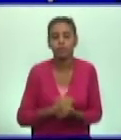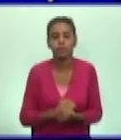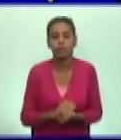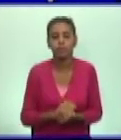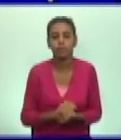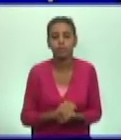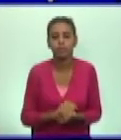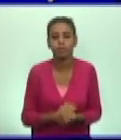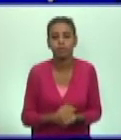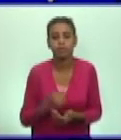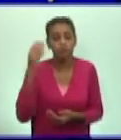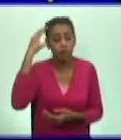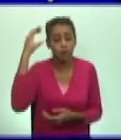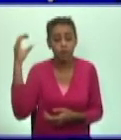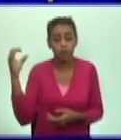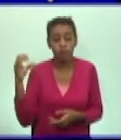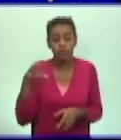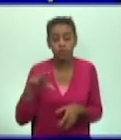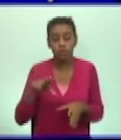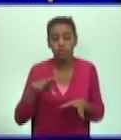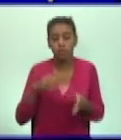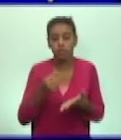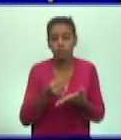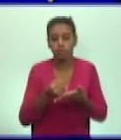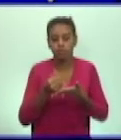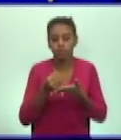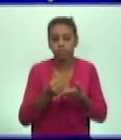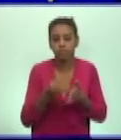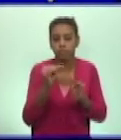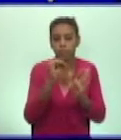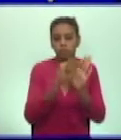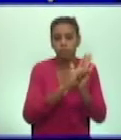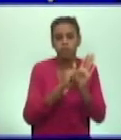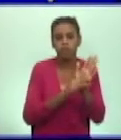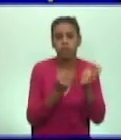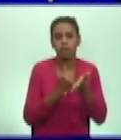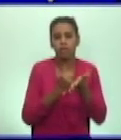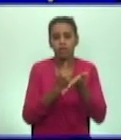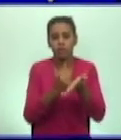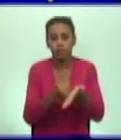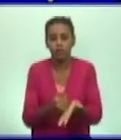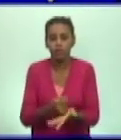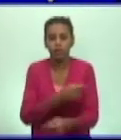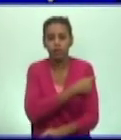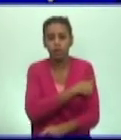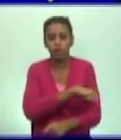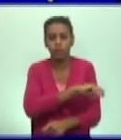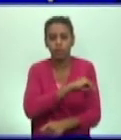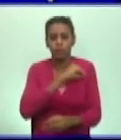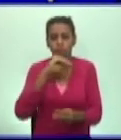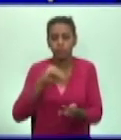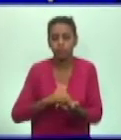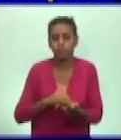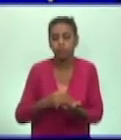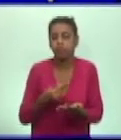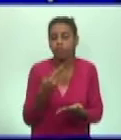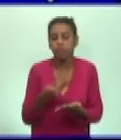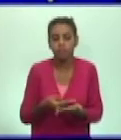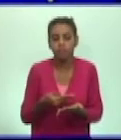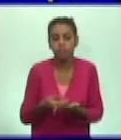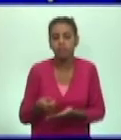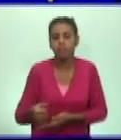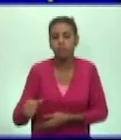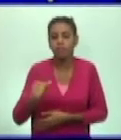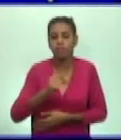este gobierno comenzó entonces a adoptar poco a poco medidas en beneficio del pueblo y a establecer allí el socialismo. Así lo asumió Vietnam